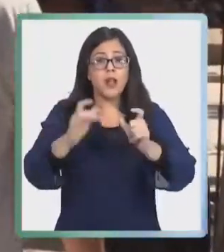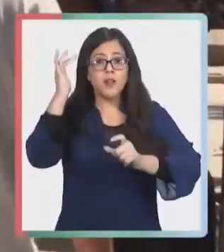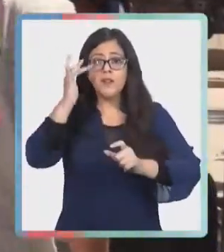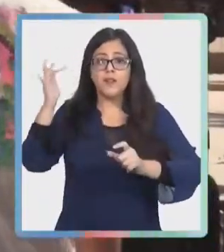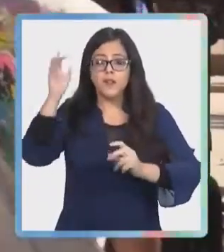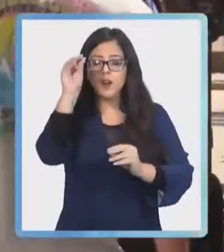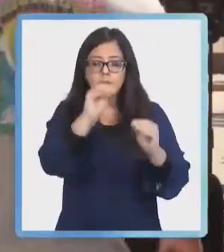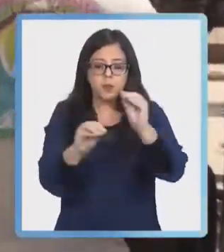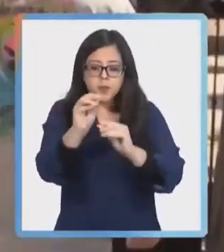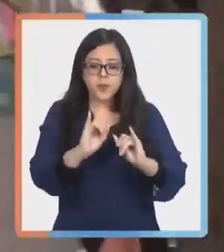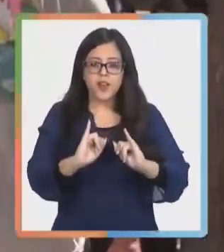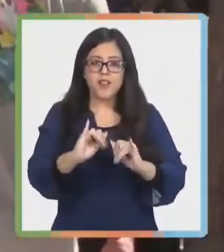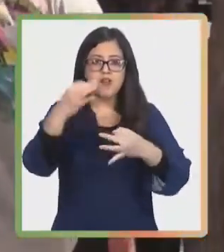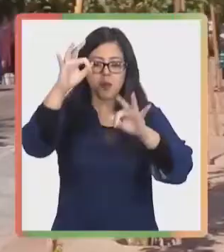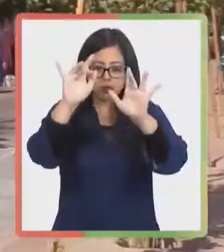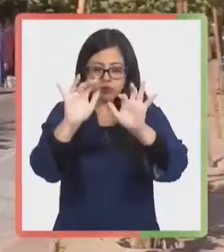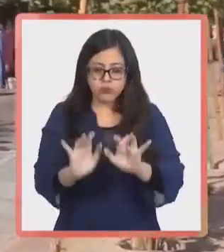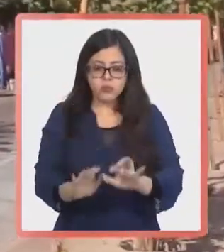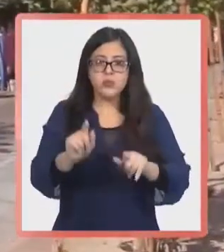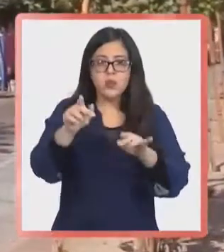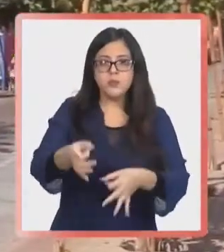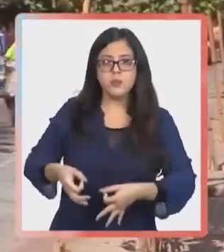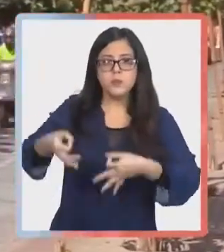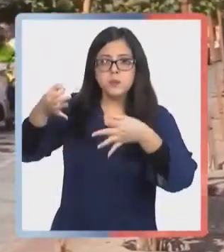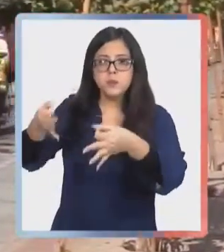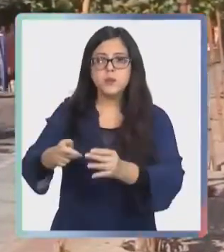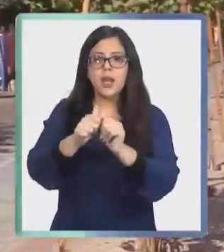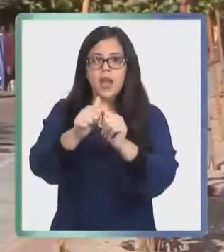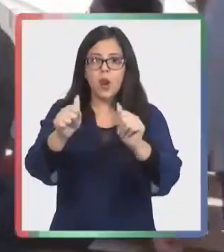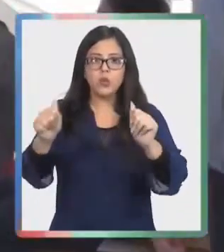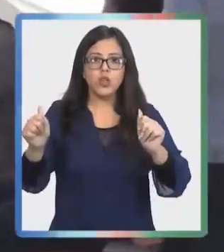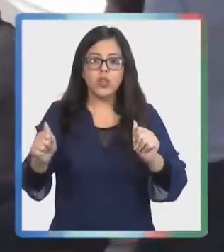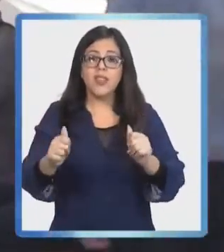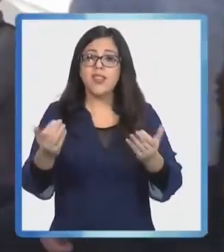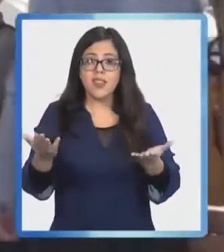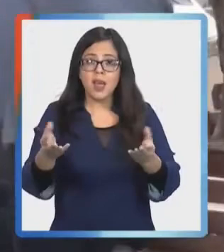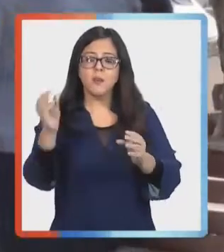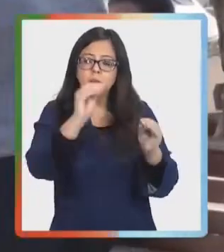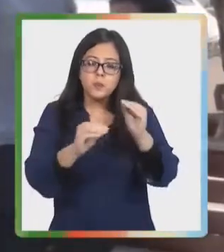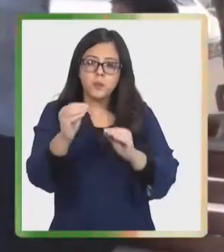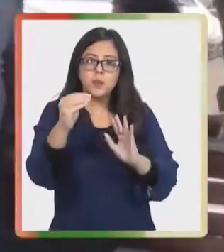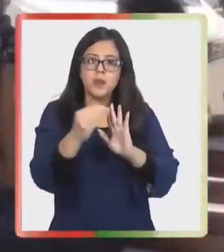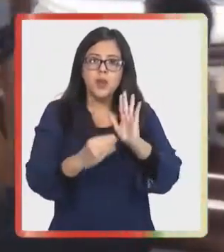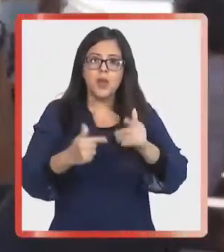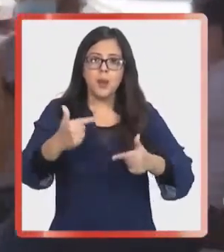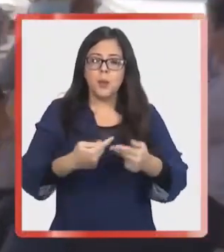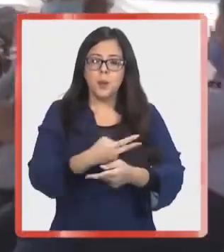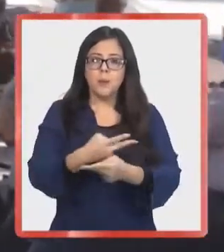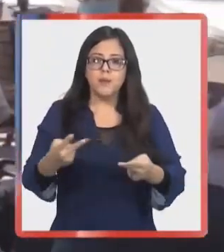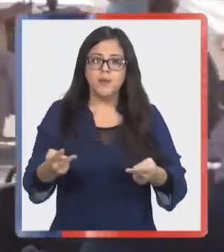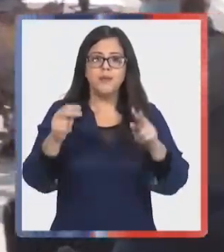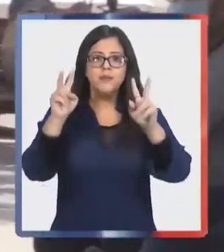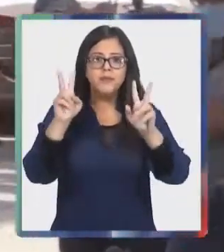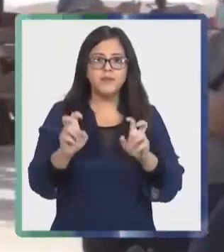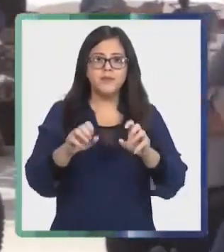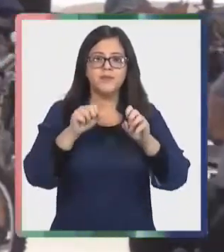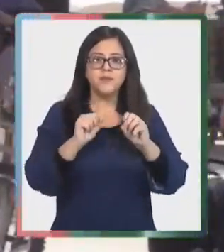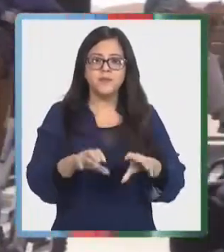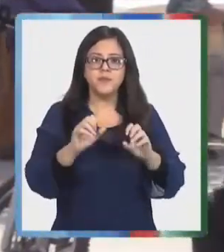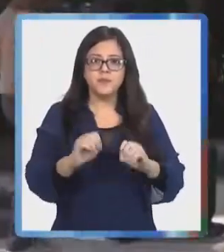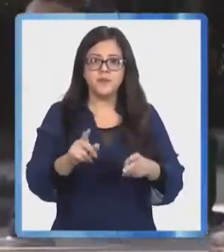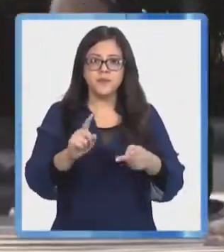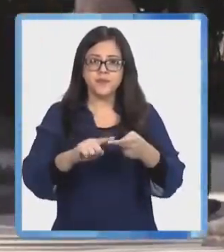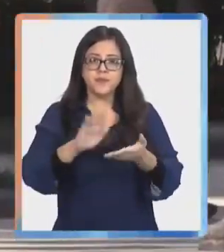van a elaborar un informe y se lo entregarán a las autoridades para que diseñen políticas públicas en materia de